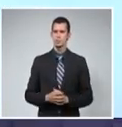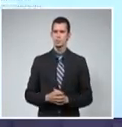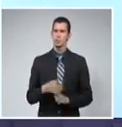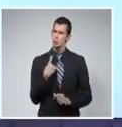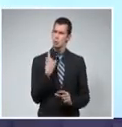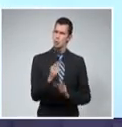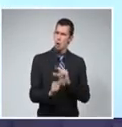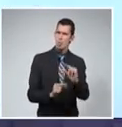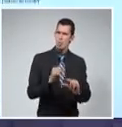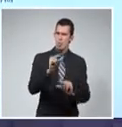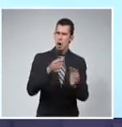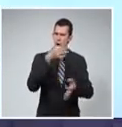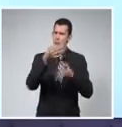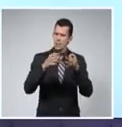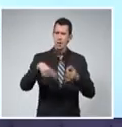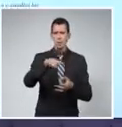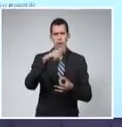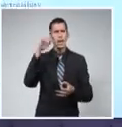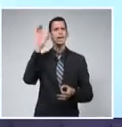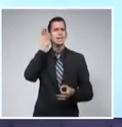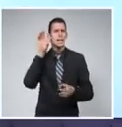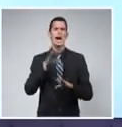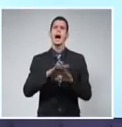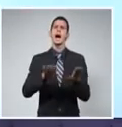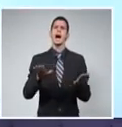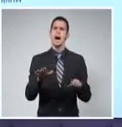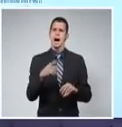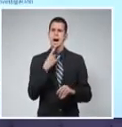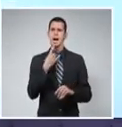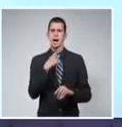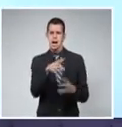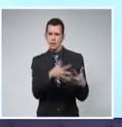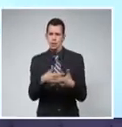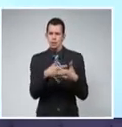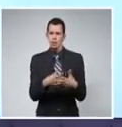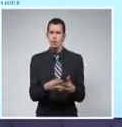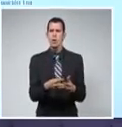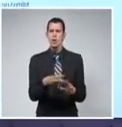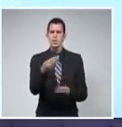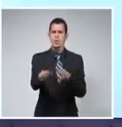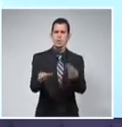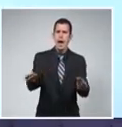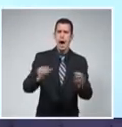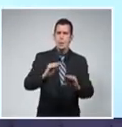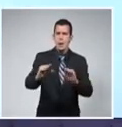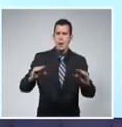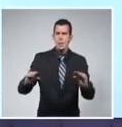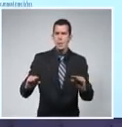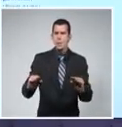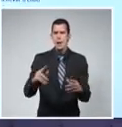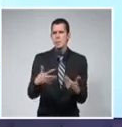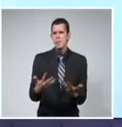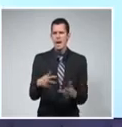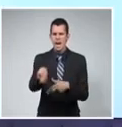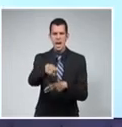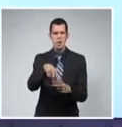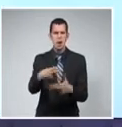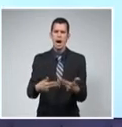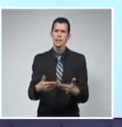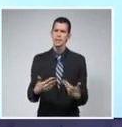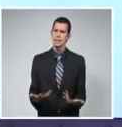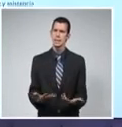un pequeño detalle que en otras ocasiones, cuando he hablado de la NET, yo no lo he precisado. Miren, esta maquinaria de dinero que proviene del Congreso de los